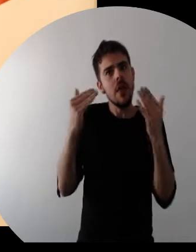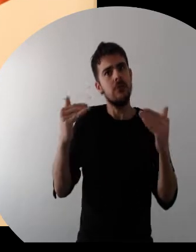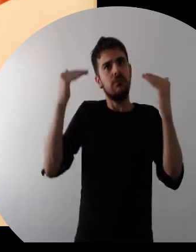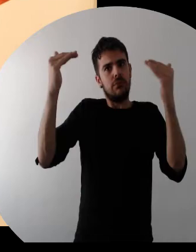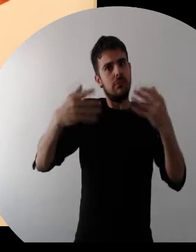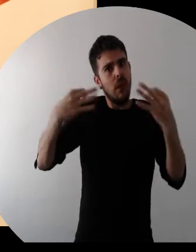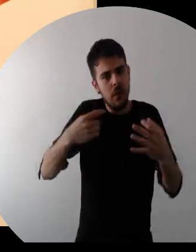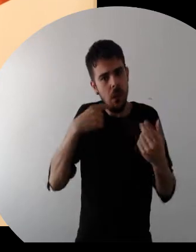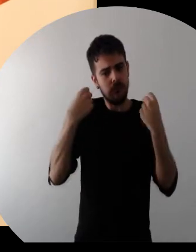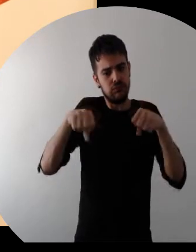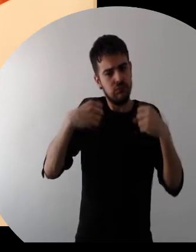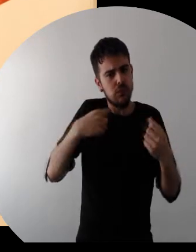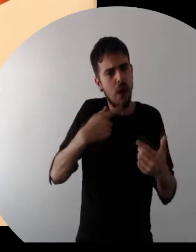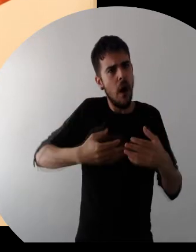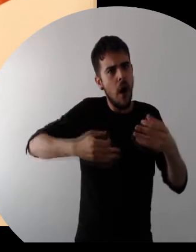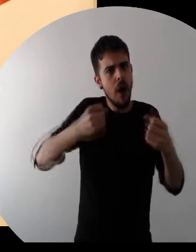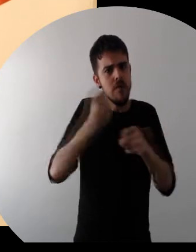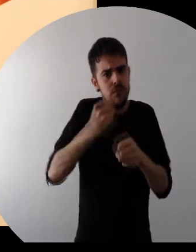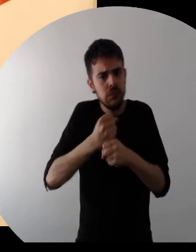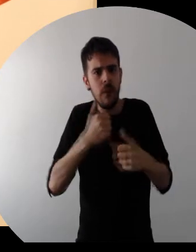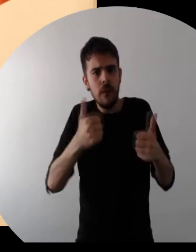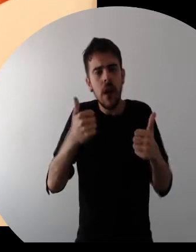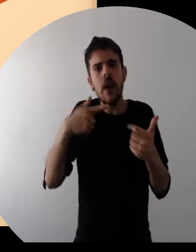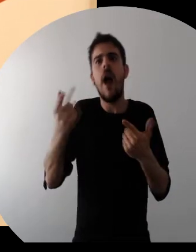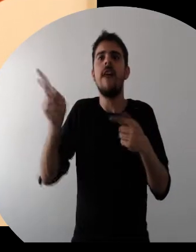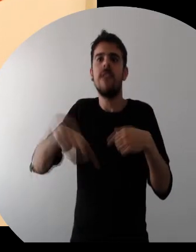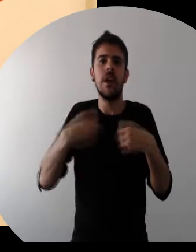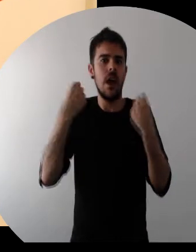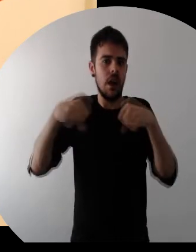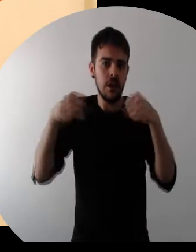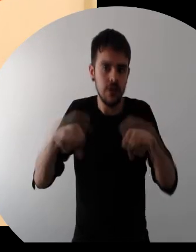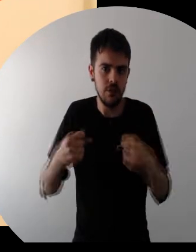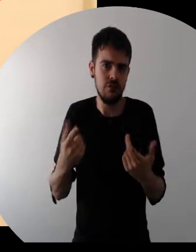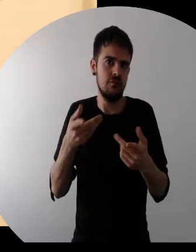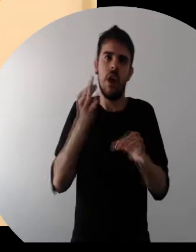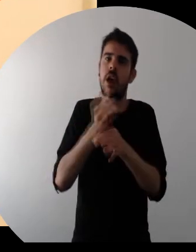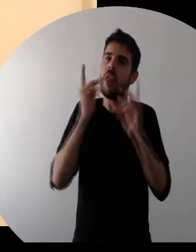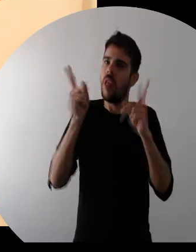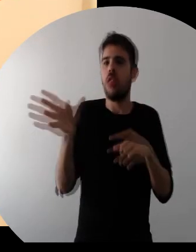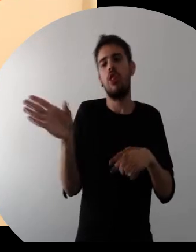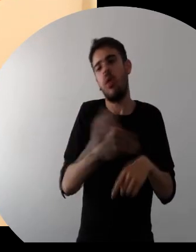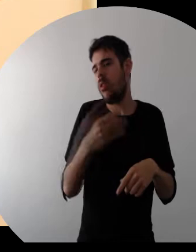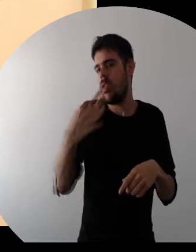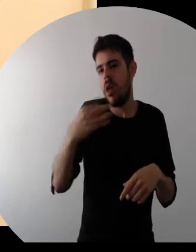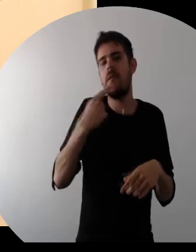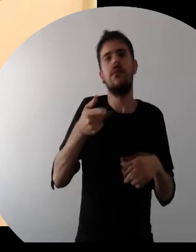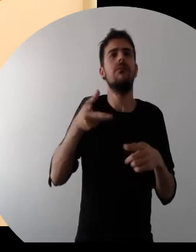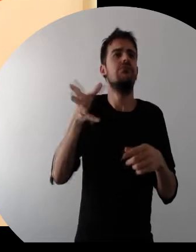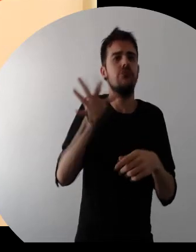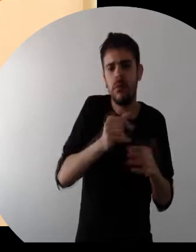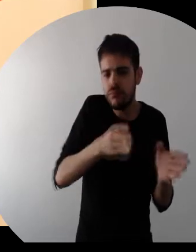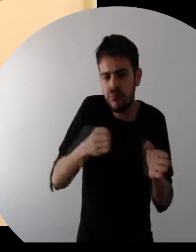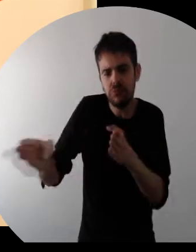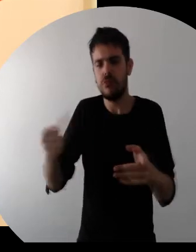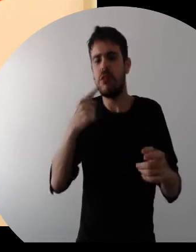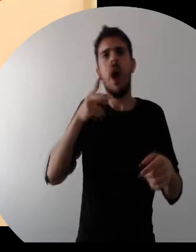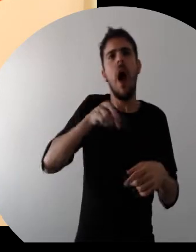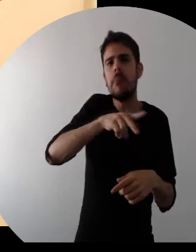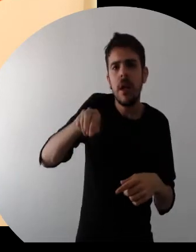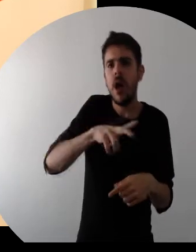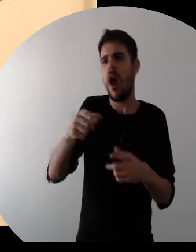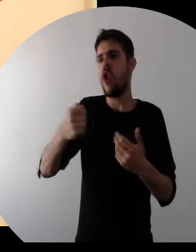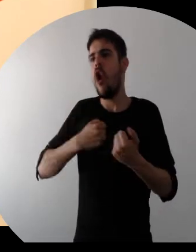estado emocional del alto desempeño, es hacer ejercicio. Los docentes tienen que tener una rutina de ejercicio, salir a caminar, salir a